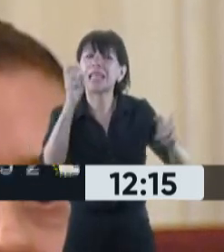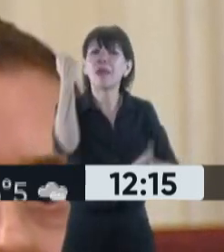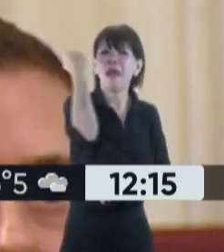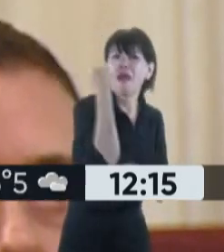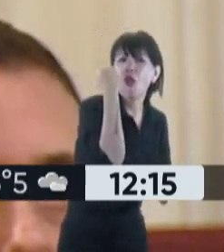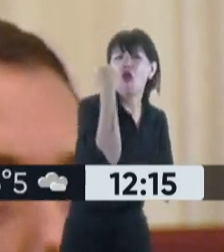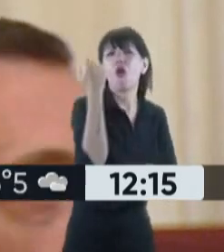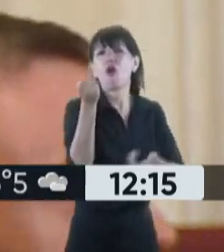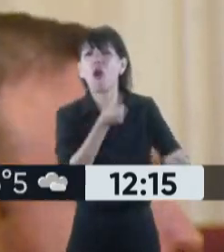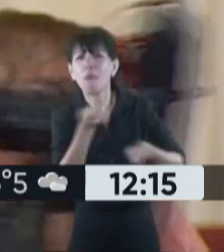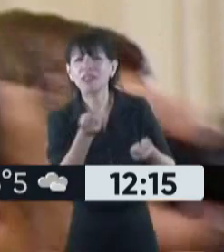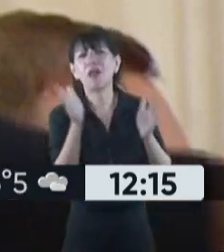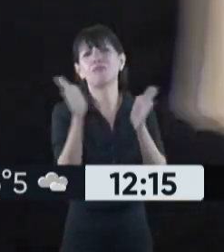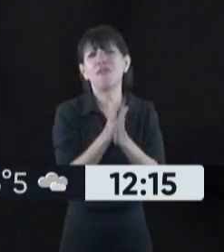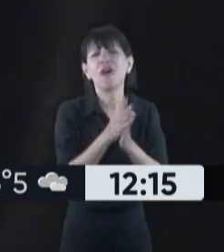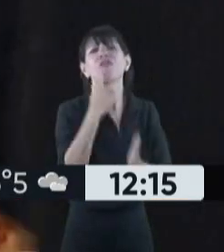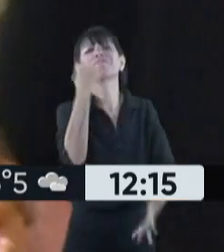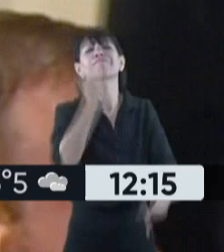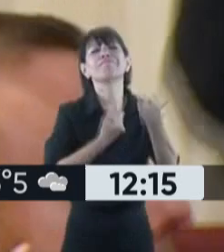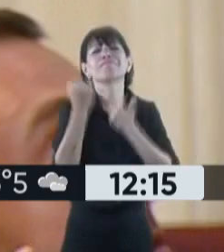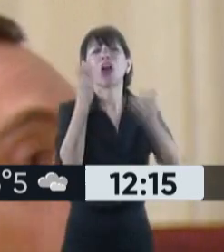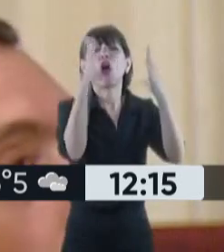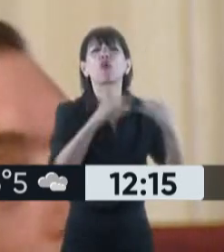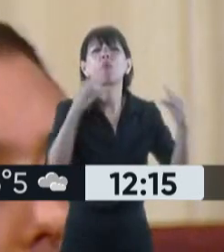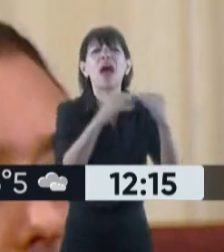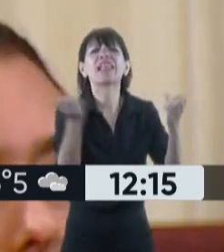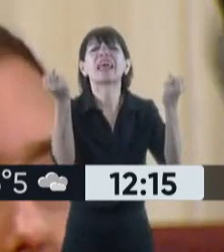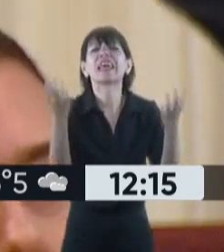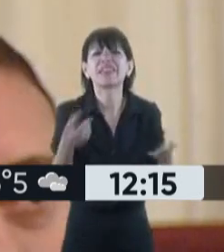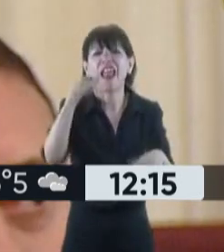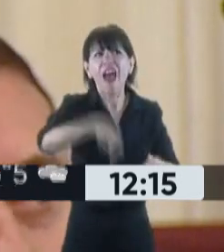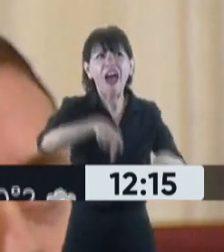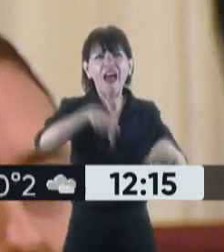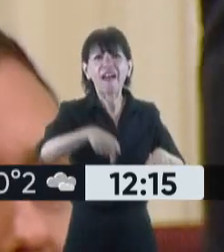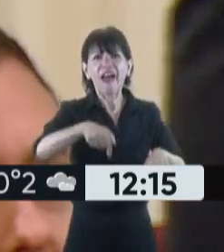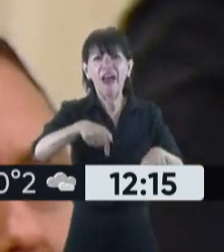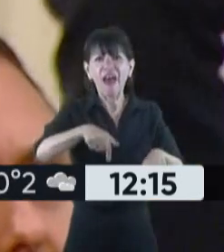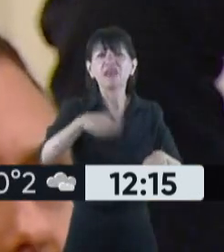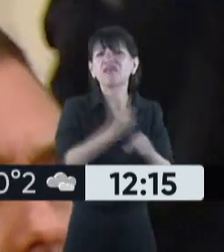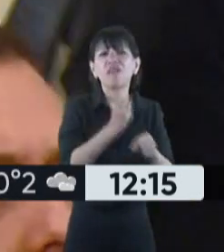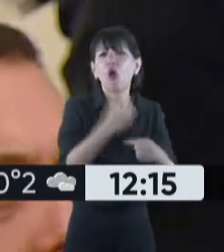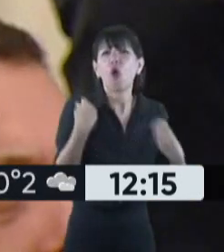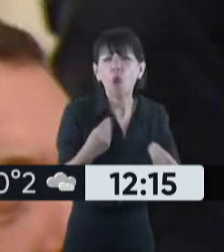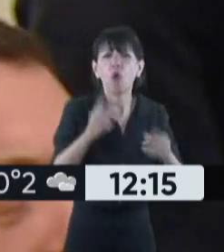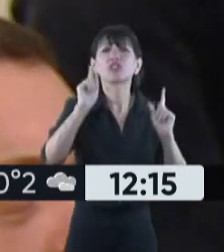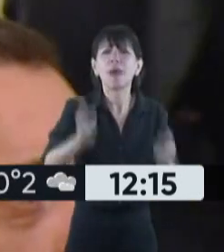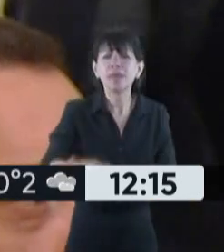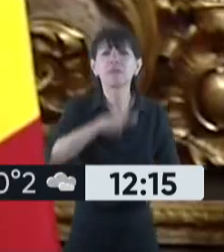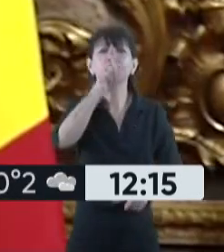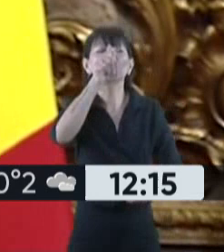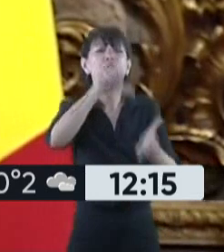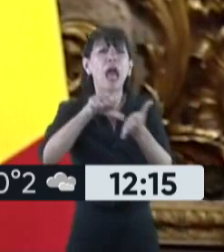favor, nos digan cómo se ve Rumania en este espacio y si los inversionistas de estos países